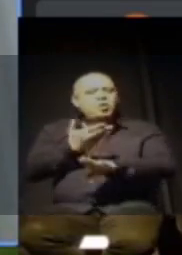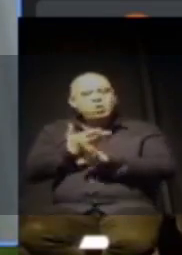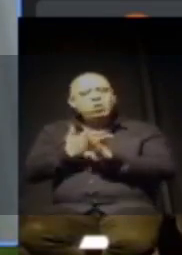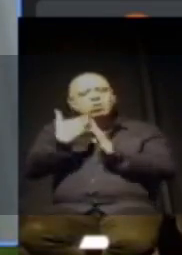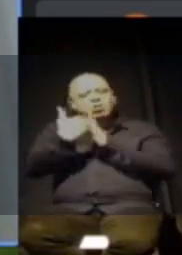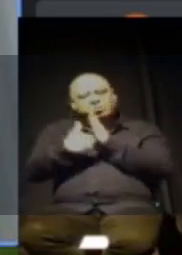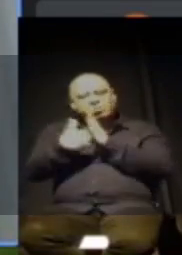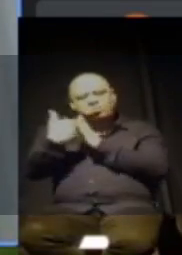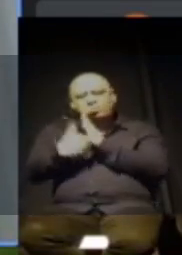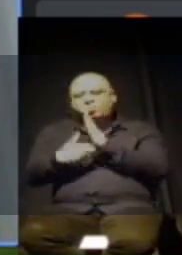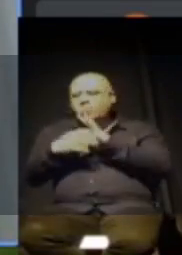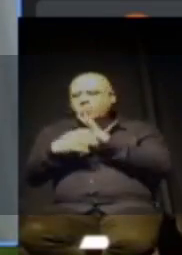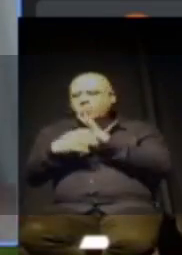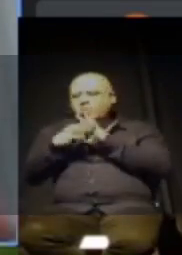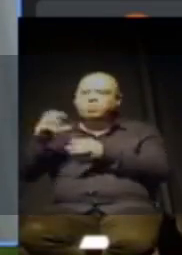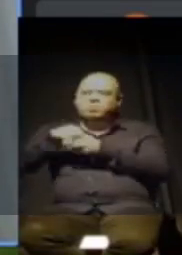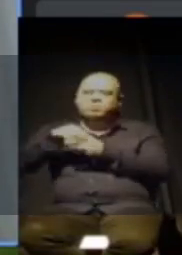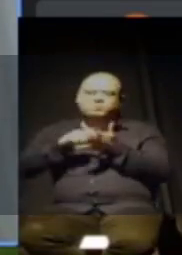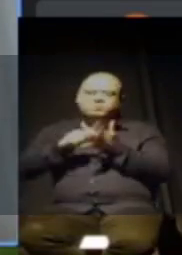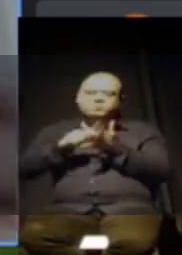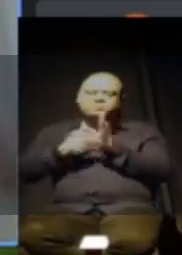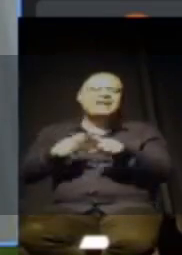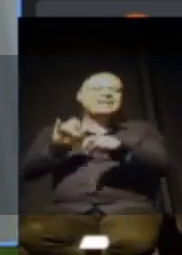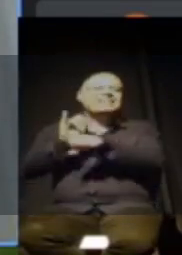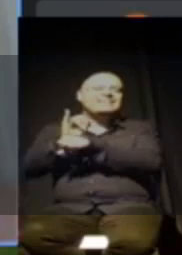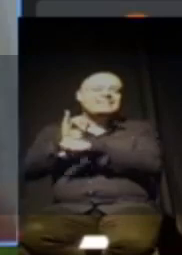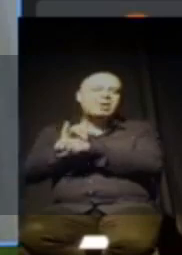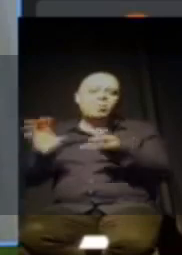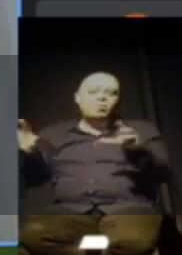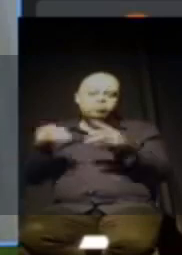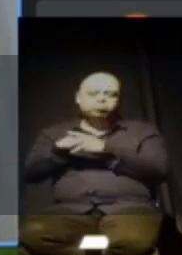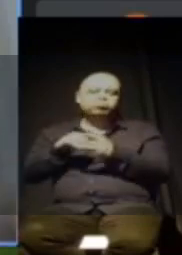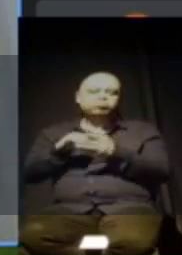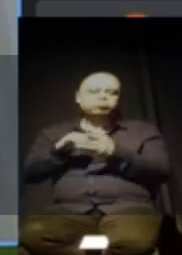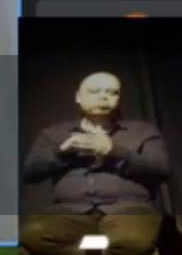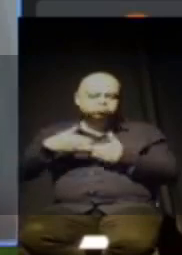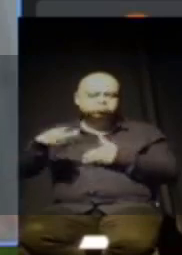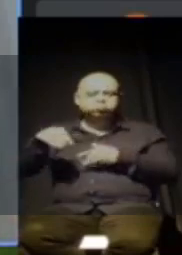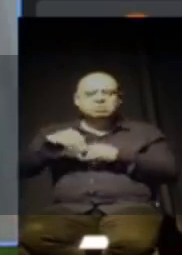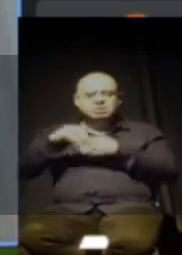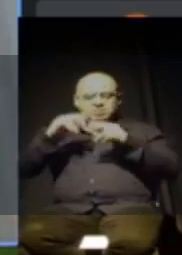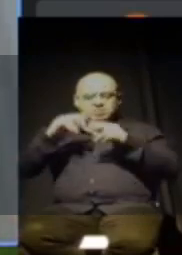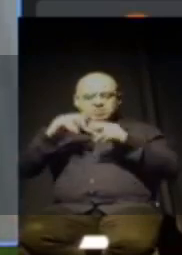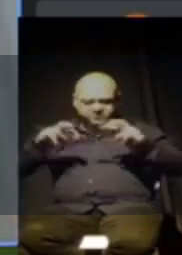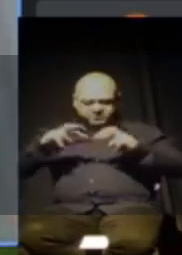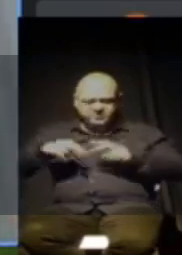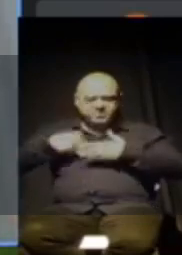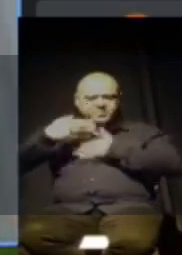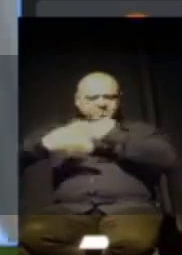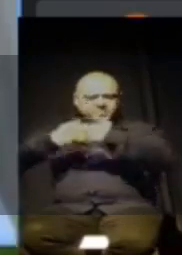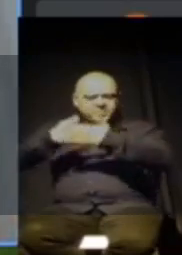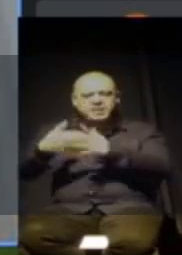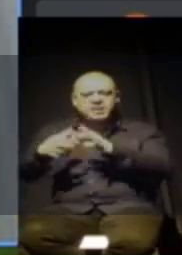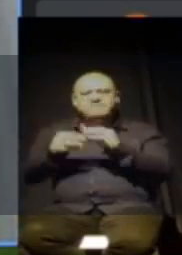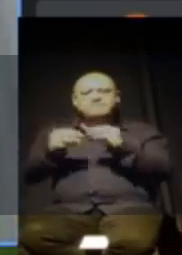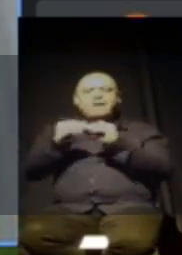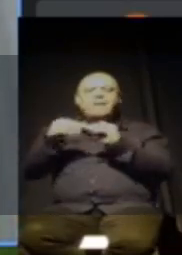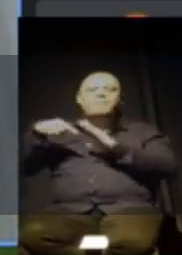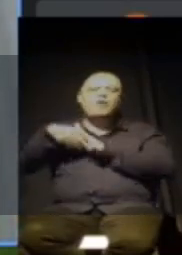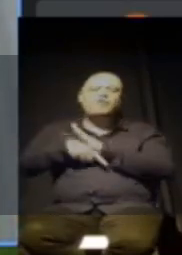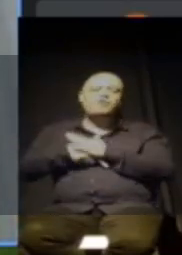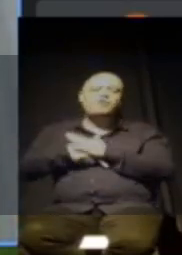estas memorias, pero también generar las instituciones, los espacios, los centros de investigación y estudio para profundizar en